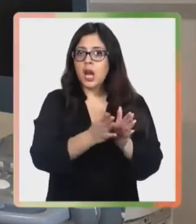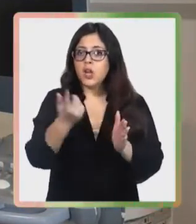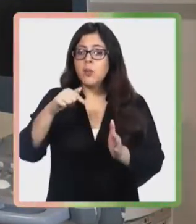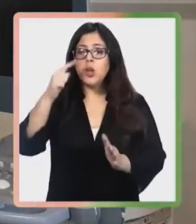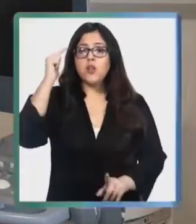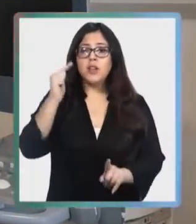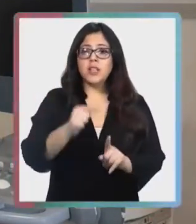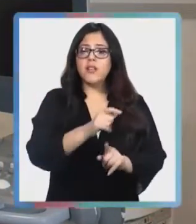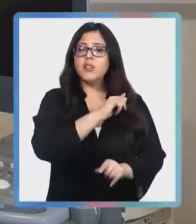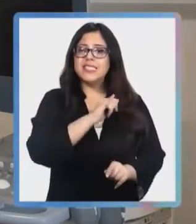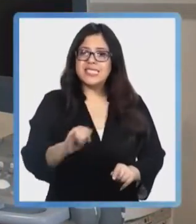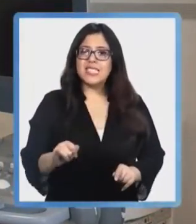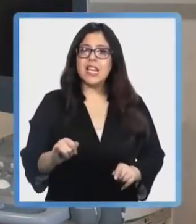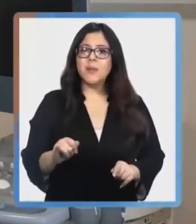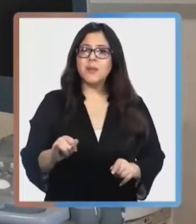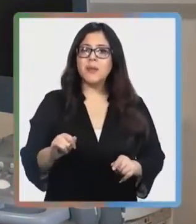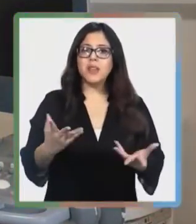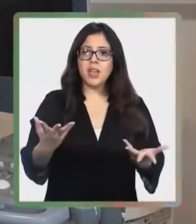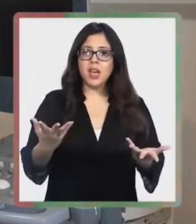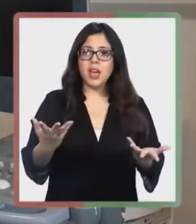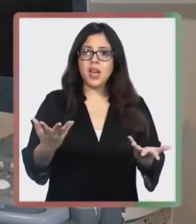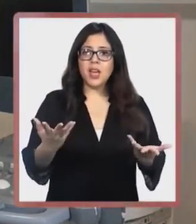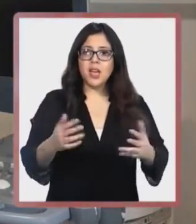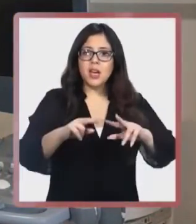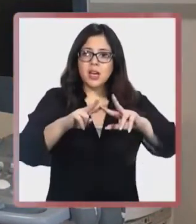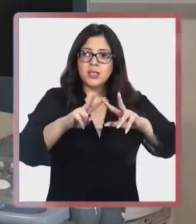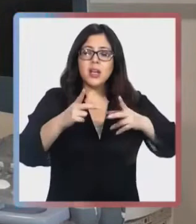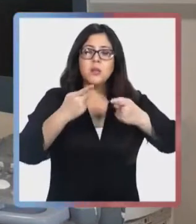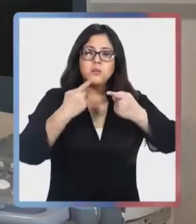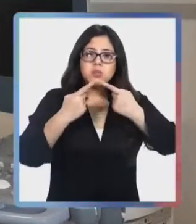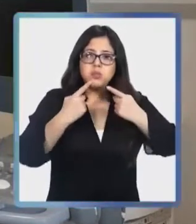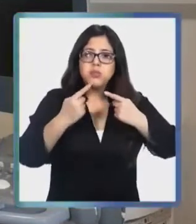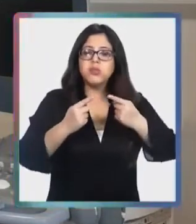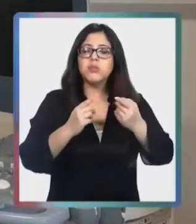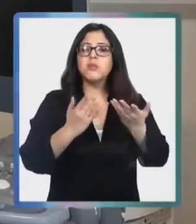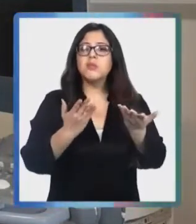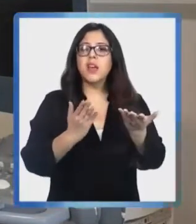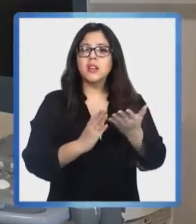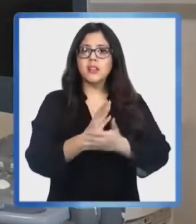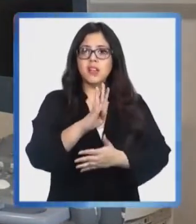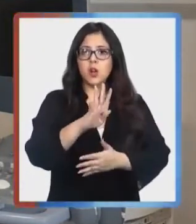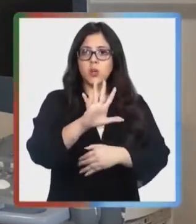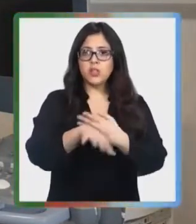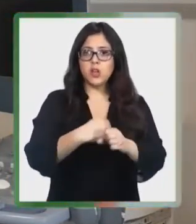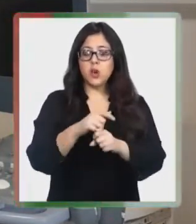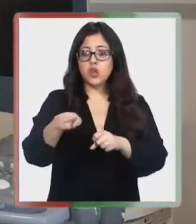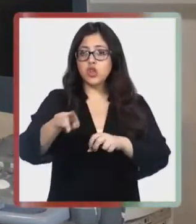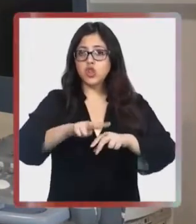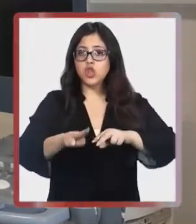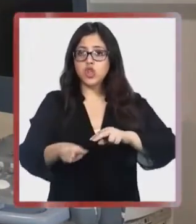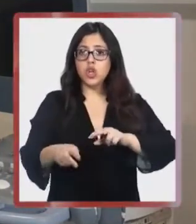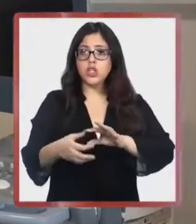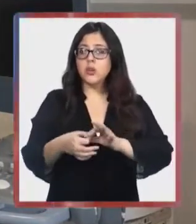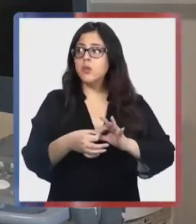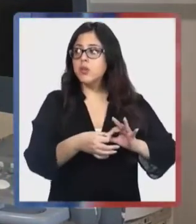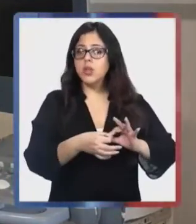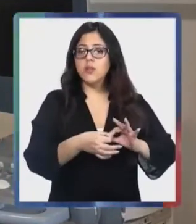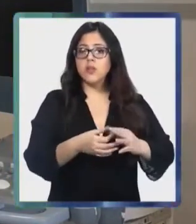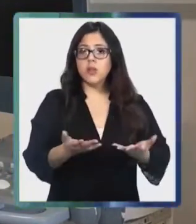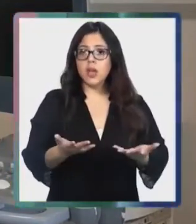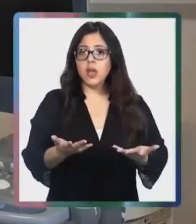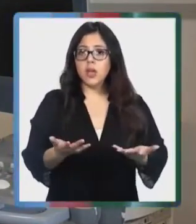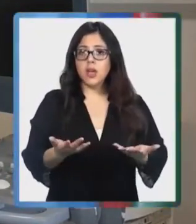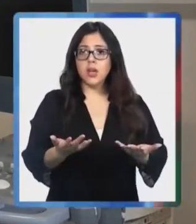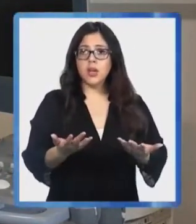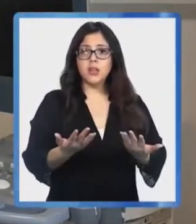pero lo ideal es siempre hacer un screening un screening a partir de los 45 y este screening se hace básicamente con